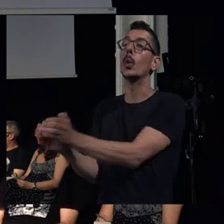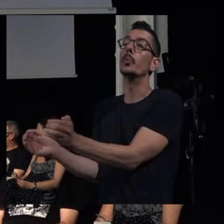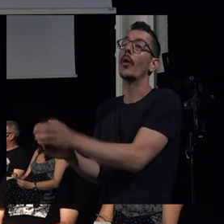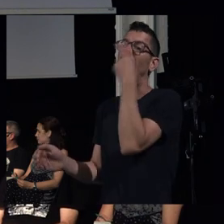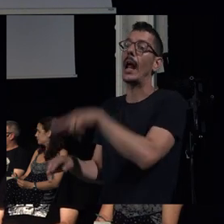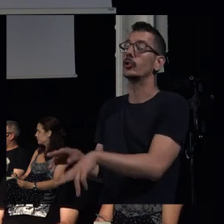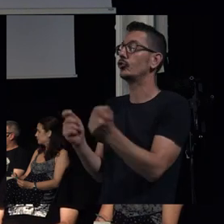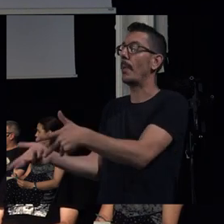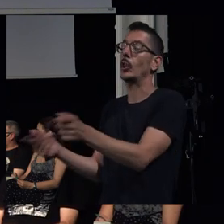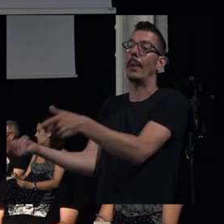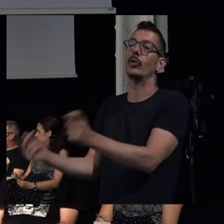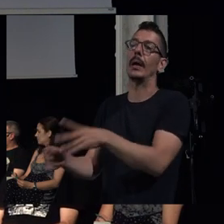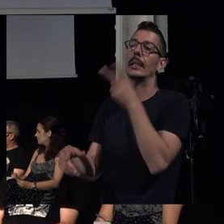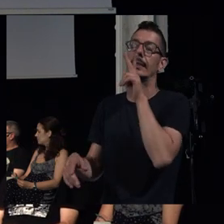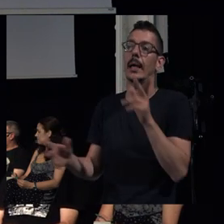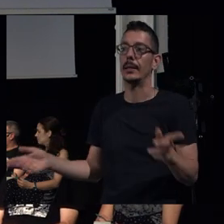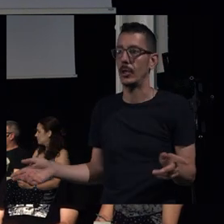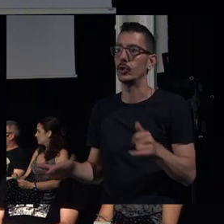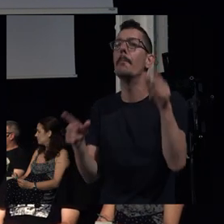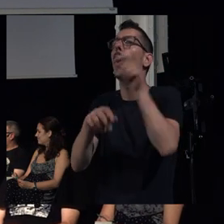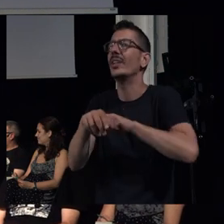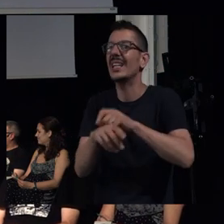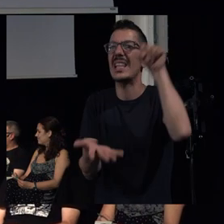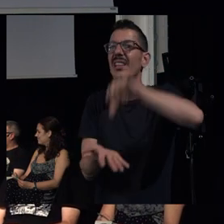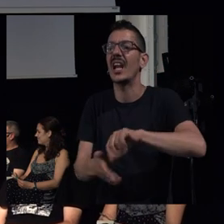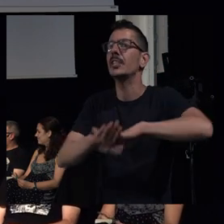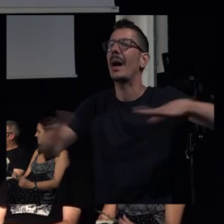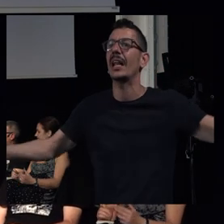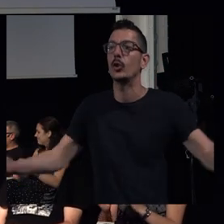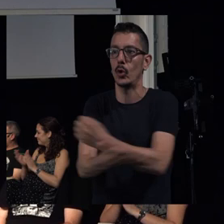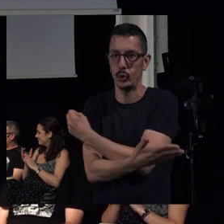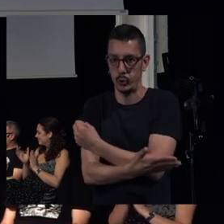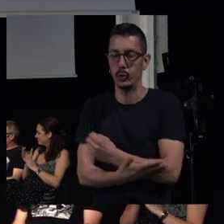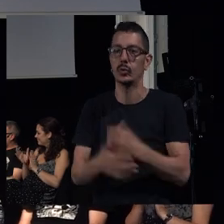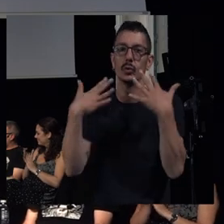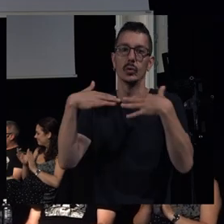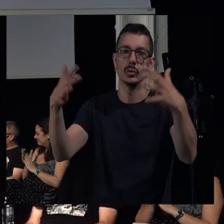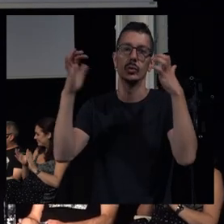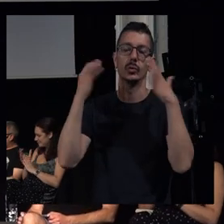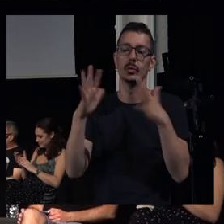son políticas centrales. Entonces, es que es así.